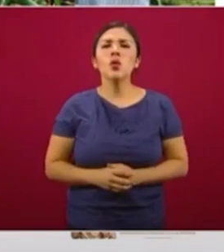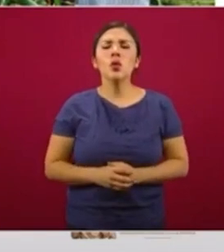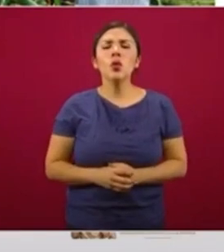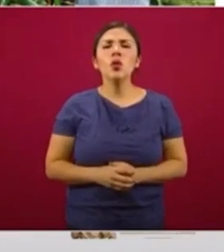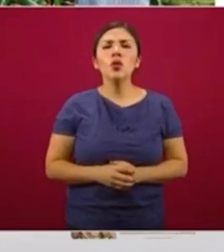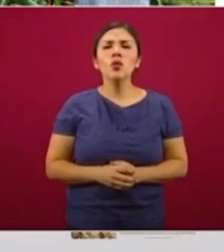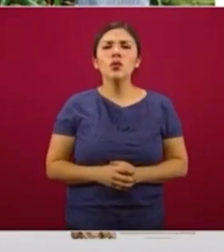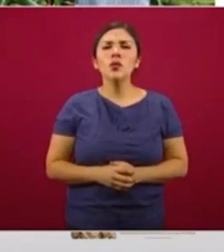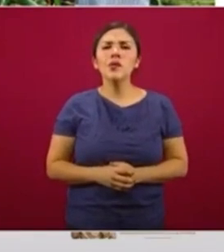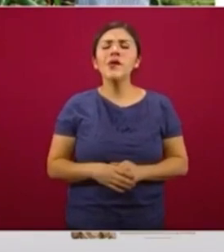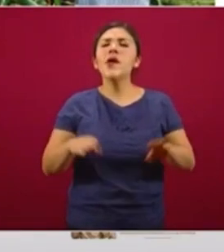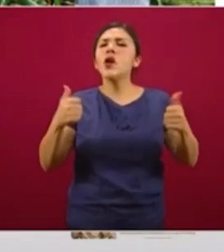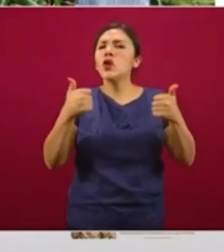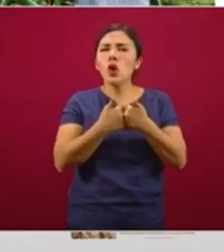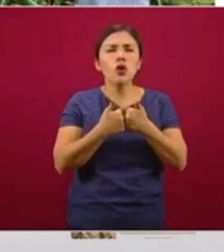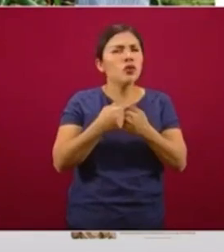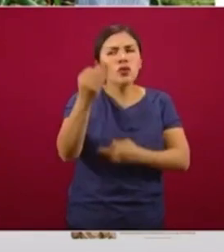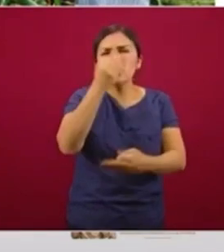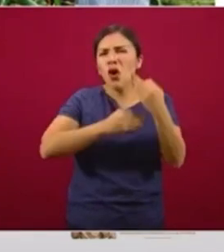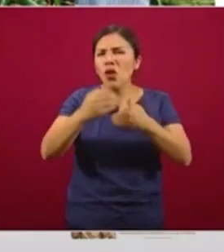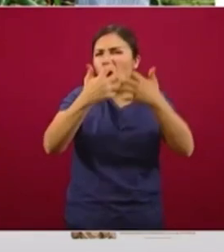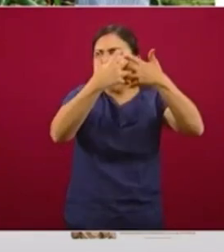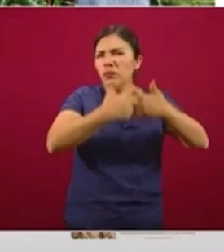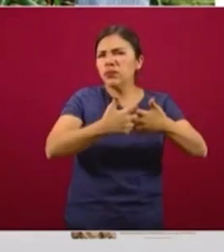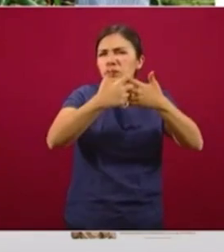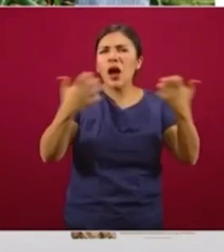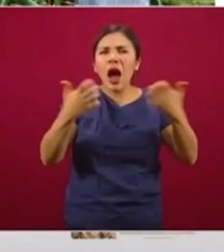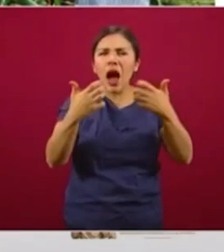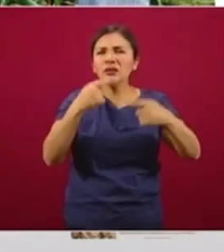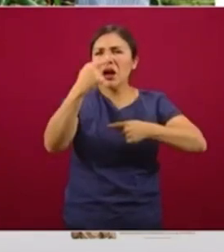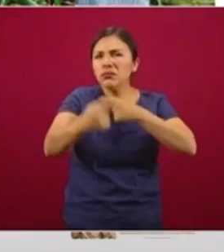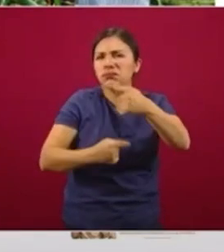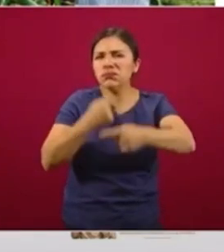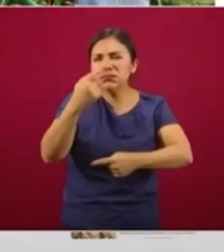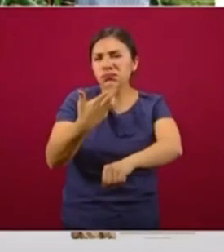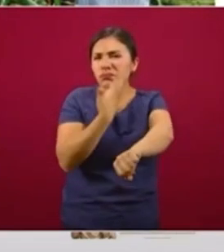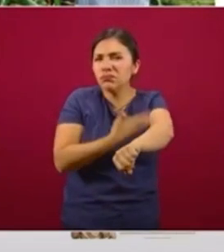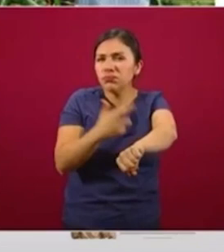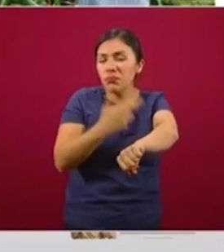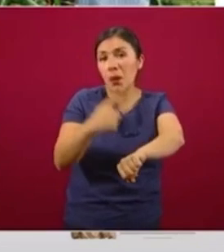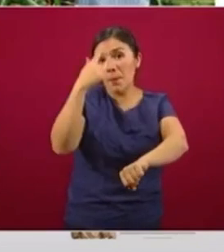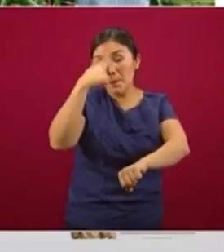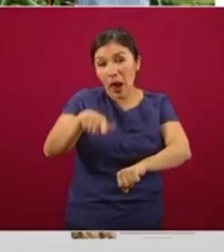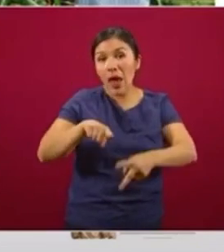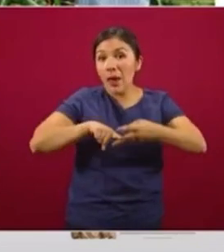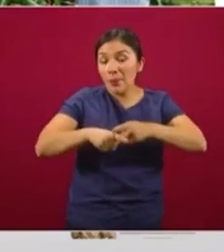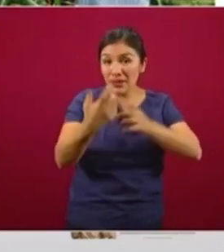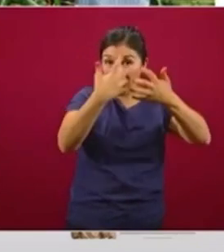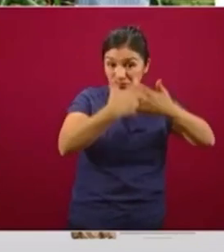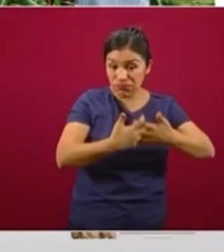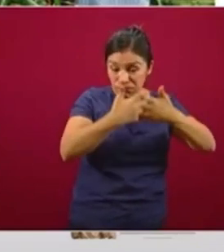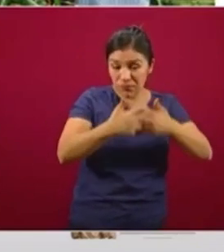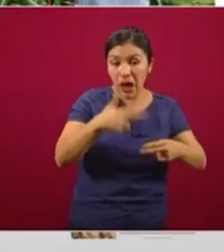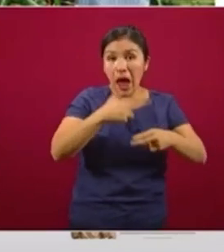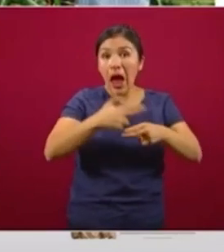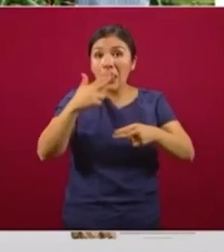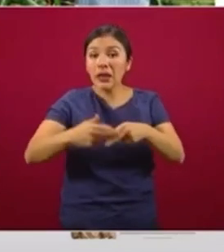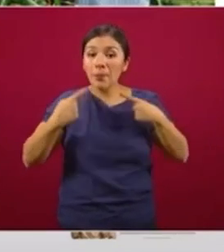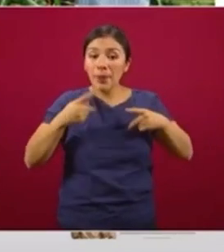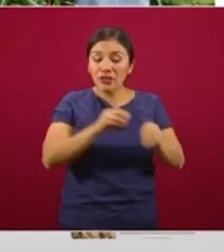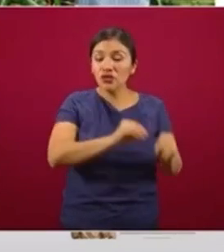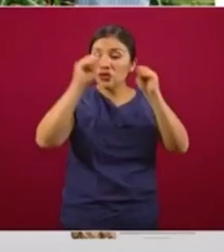través de todo este mecanismo que se da para partir de la producción hasta el